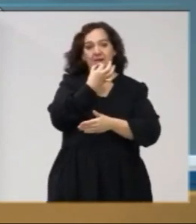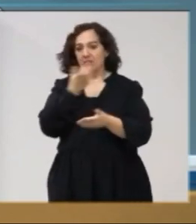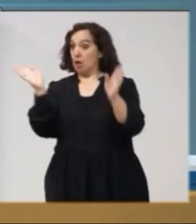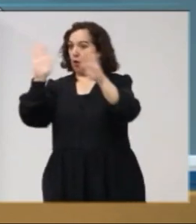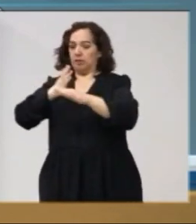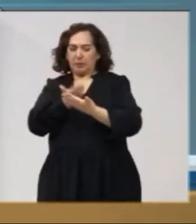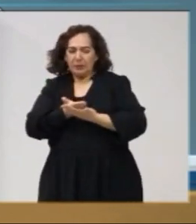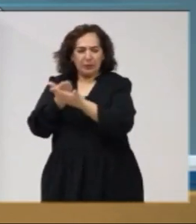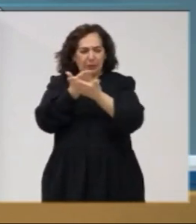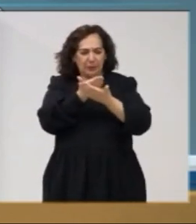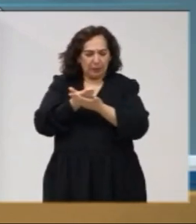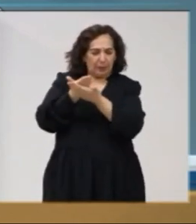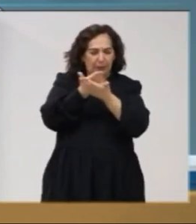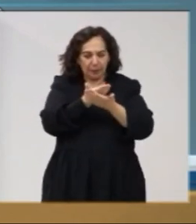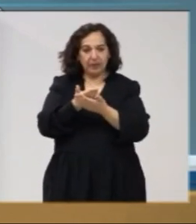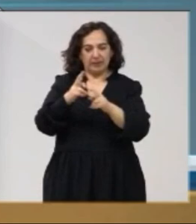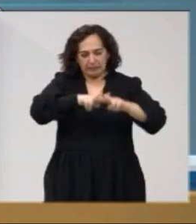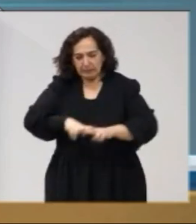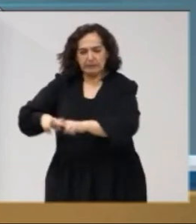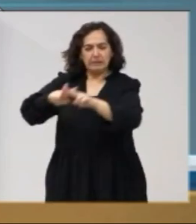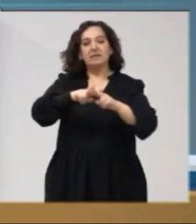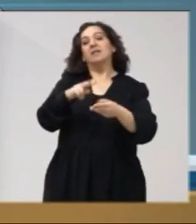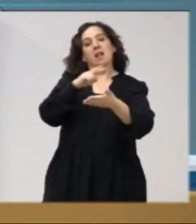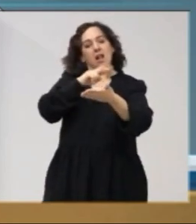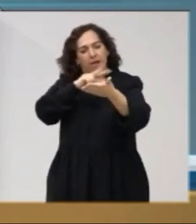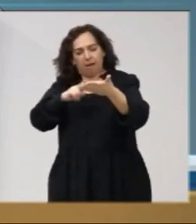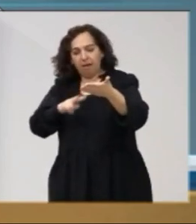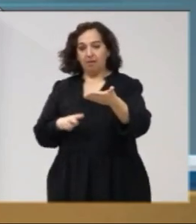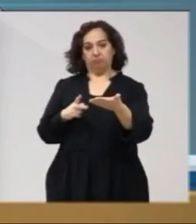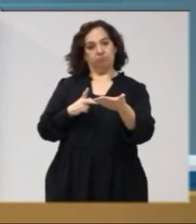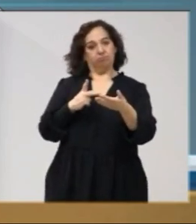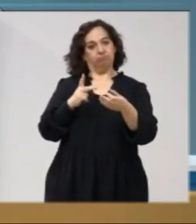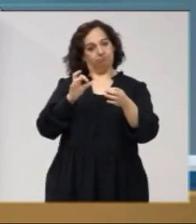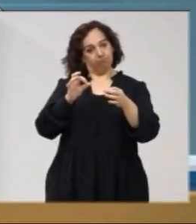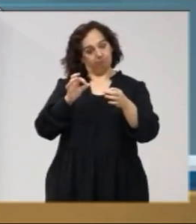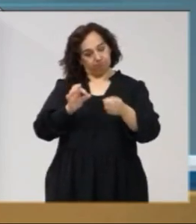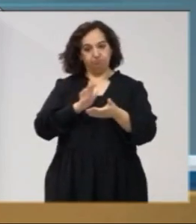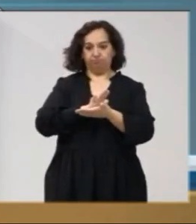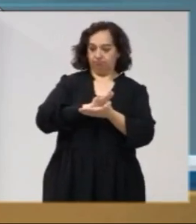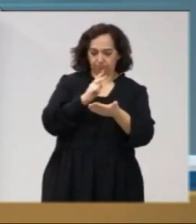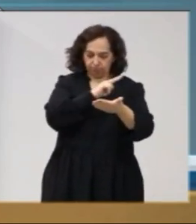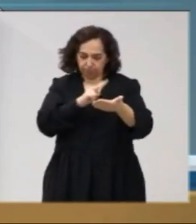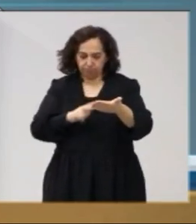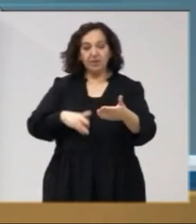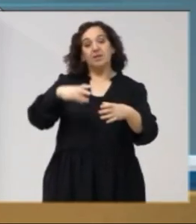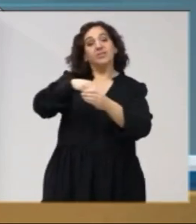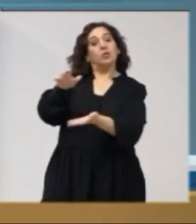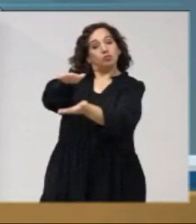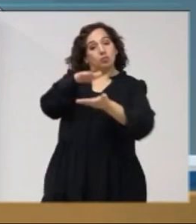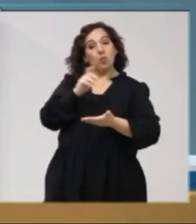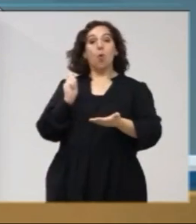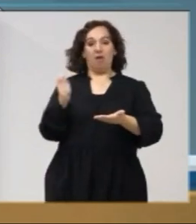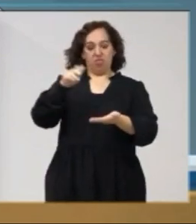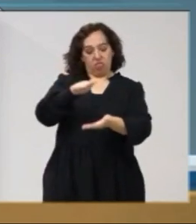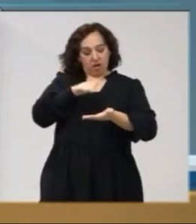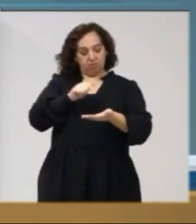tarde y noche para leerse detenidamente el contenido de ese sumario